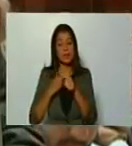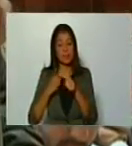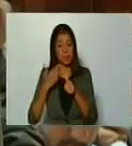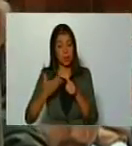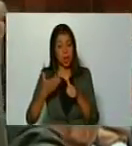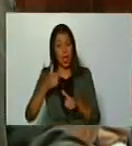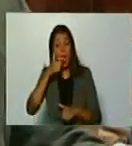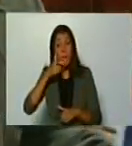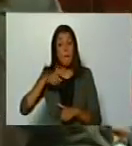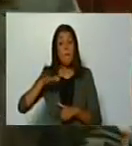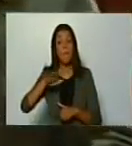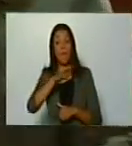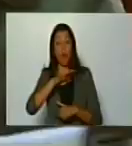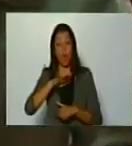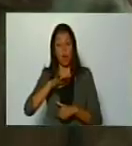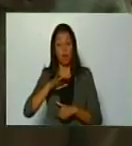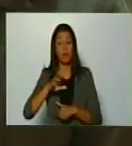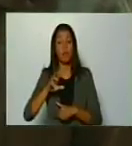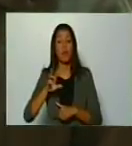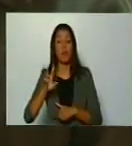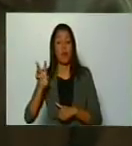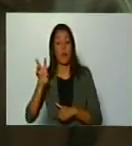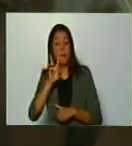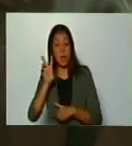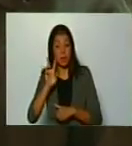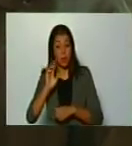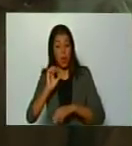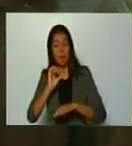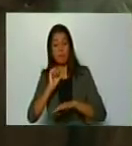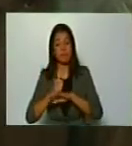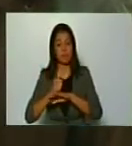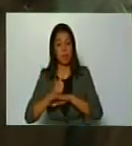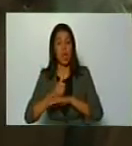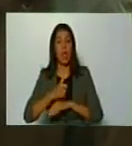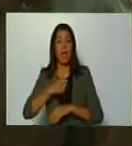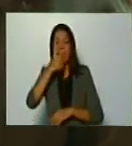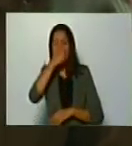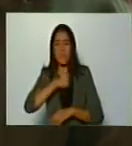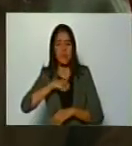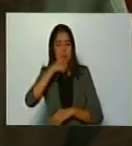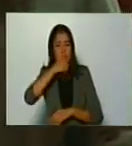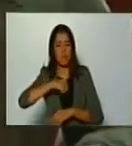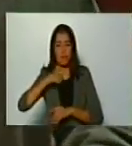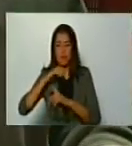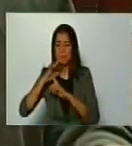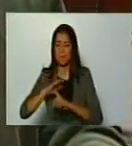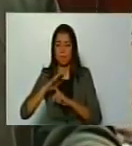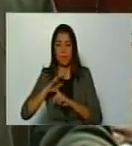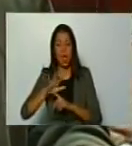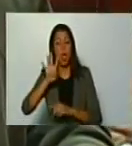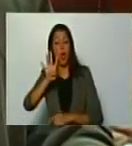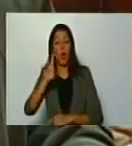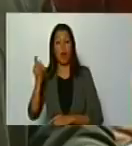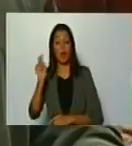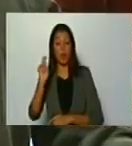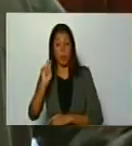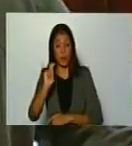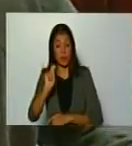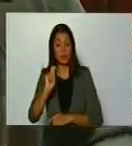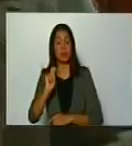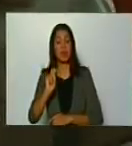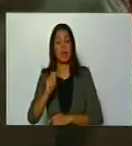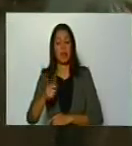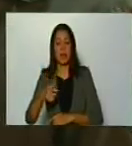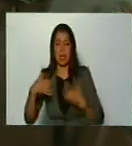pueblo. Por eso quisiera hablar como de ese pueblo que se ha resistido en la calle. Fueron 4 meses de